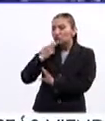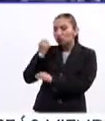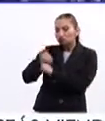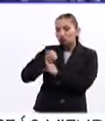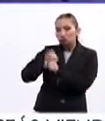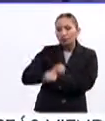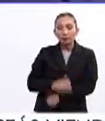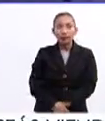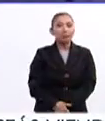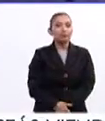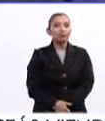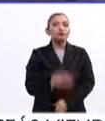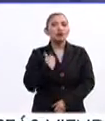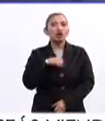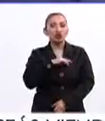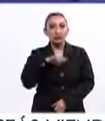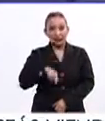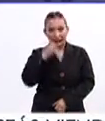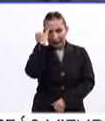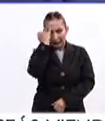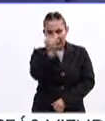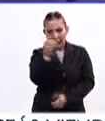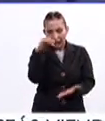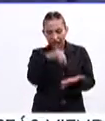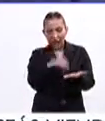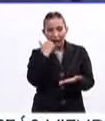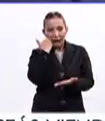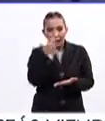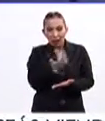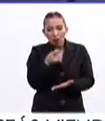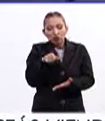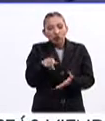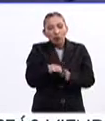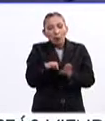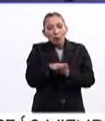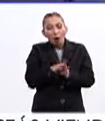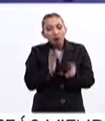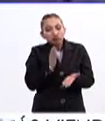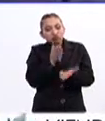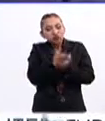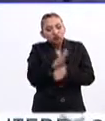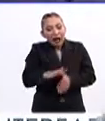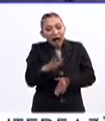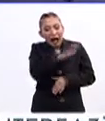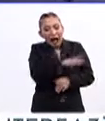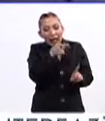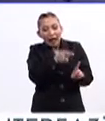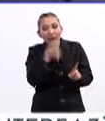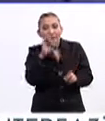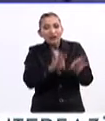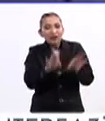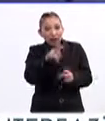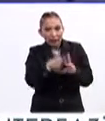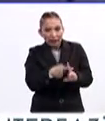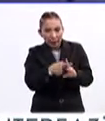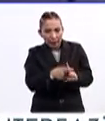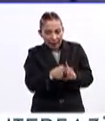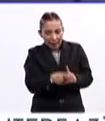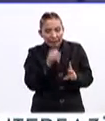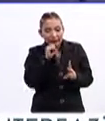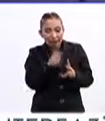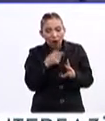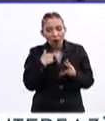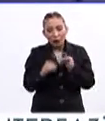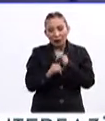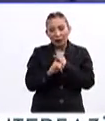aplicación práctica. Nosotros como iniciativa buscamos de una forma acercarlos a las áreas físico-matemáticas y a